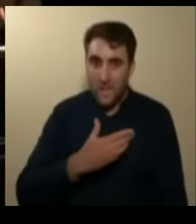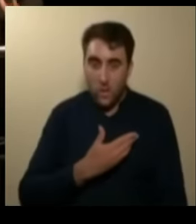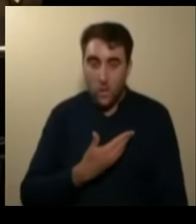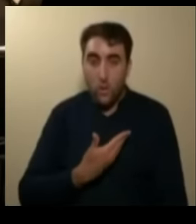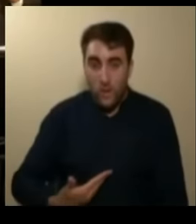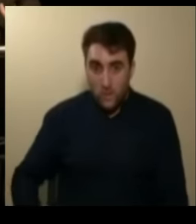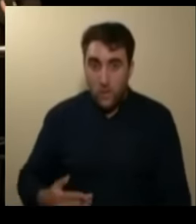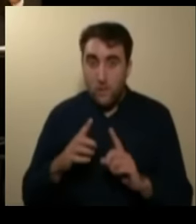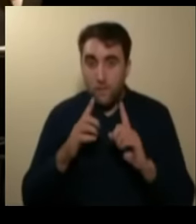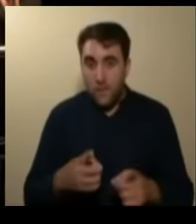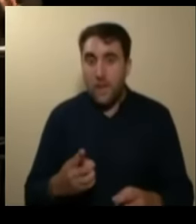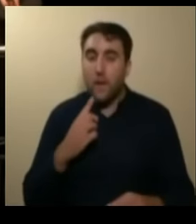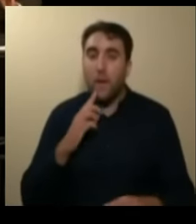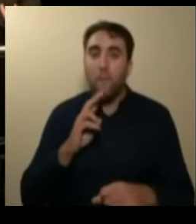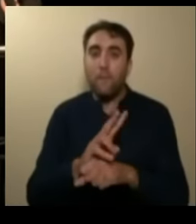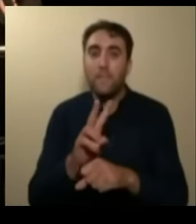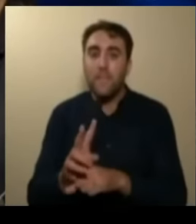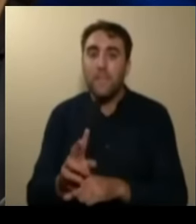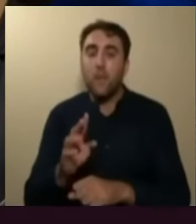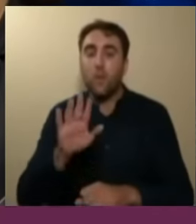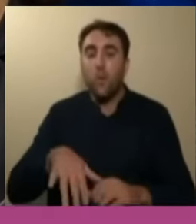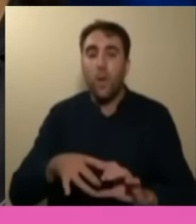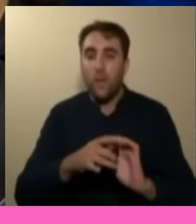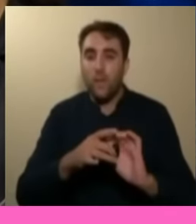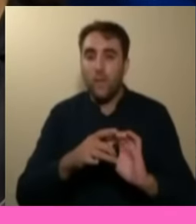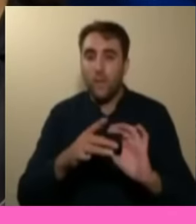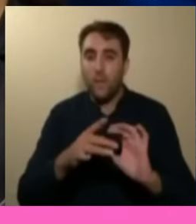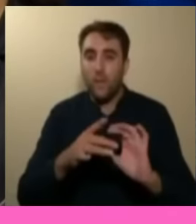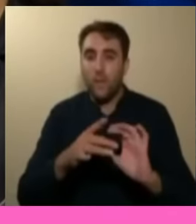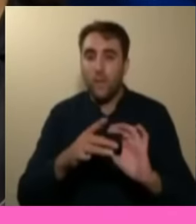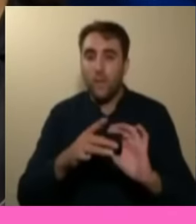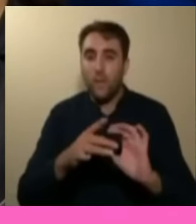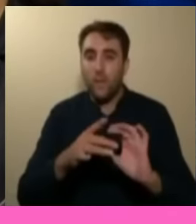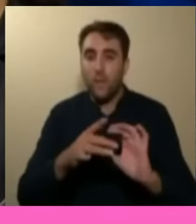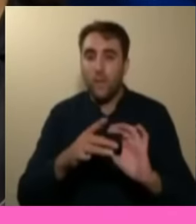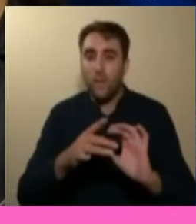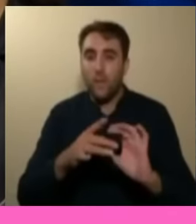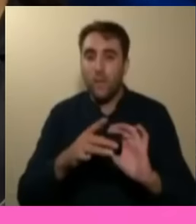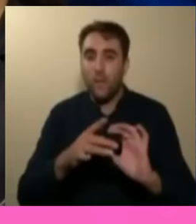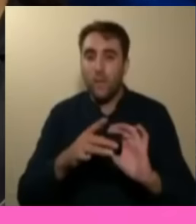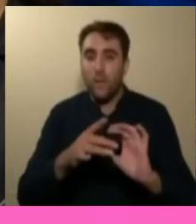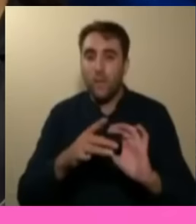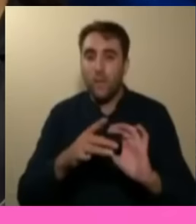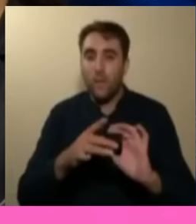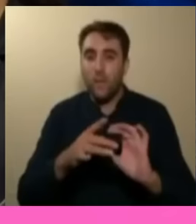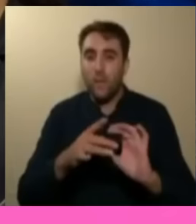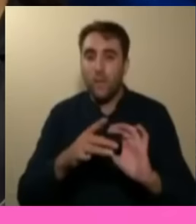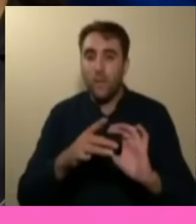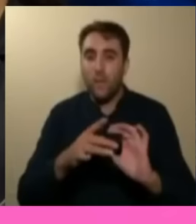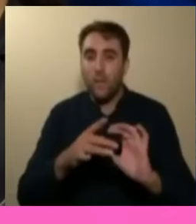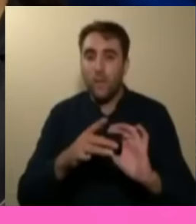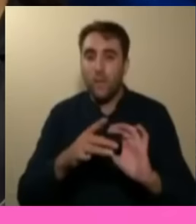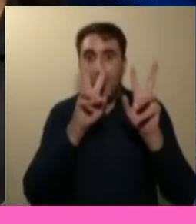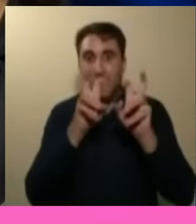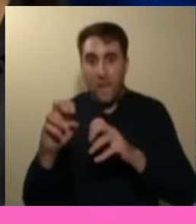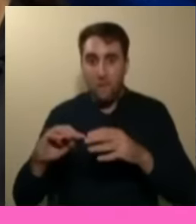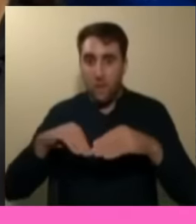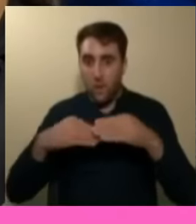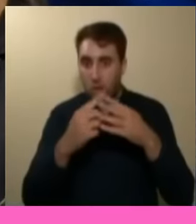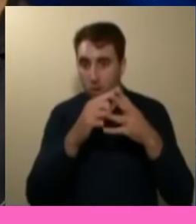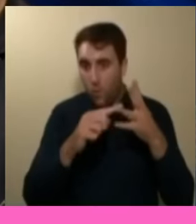definitiva, a la defensa de la libertad. Muchas gracias a ambos senadores. Bueno, de esta forma cerramos los ejes temáticos de